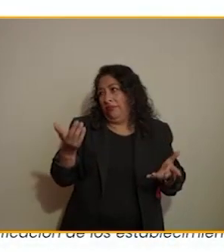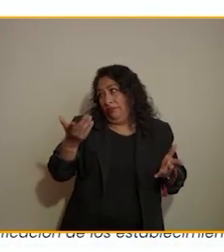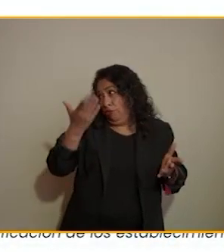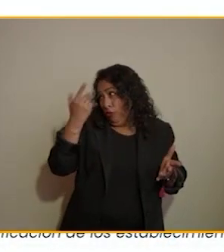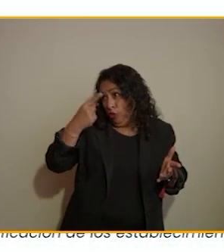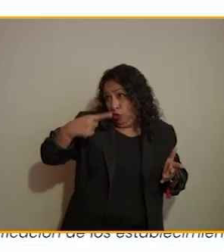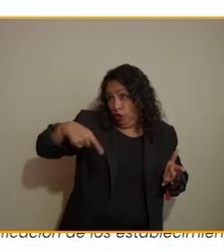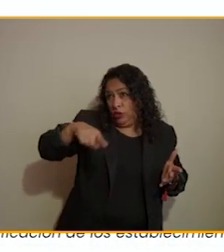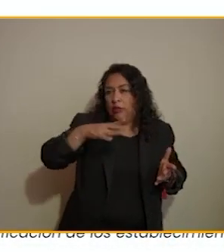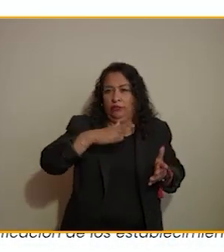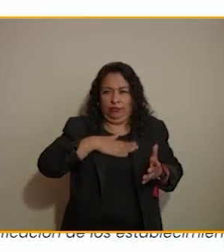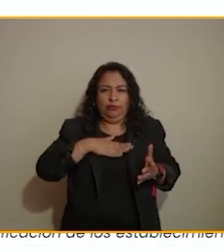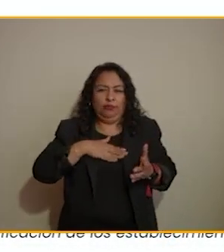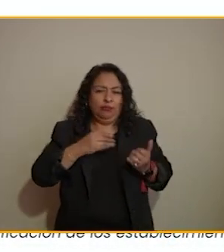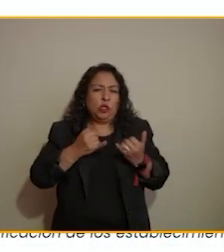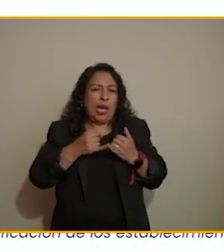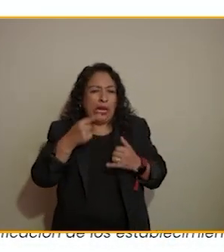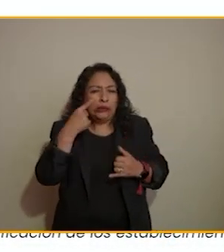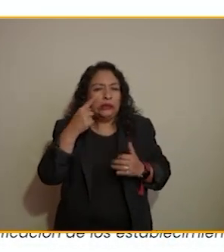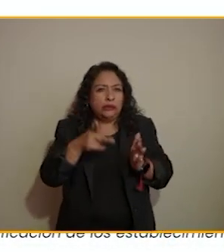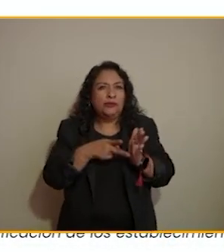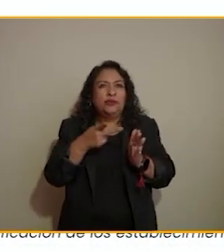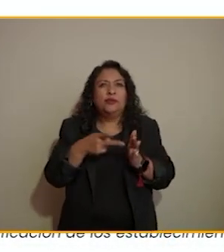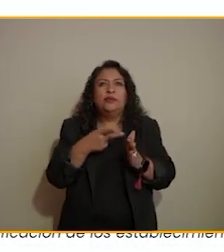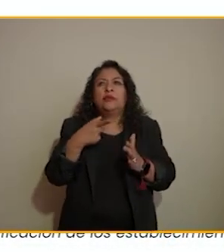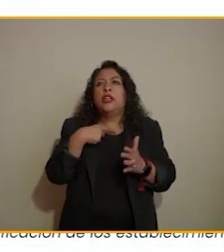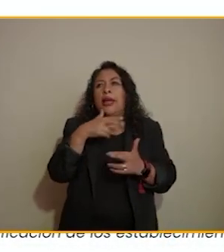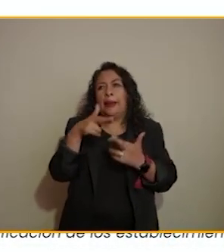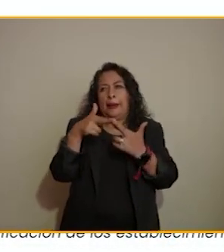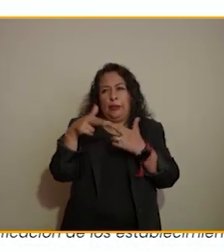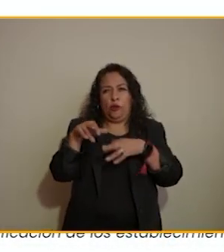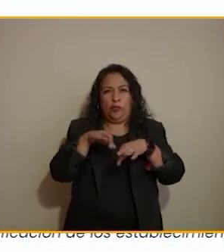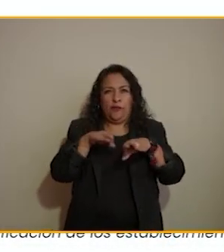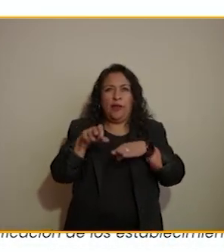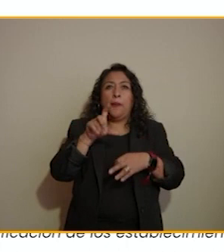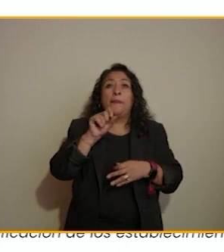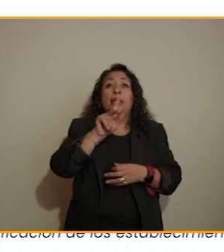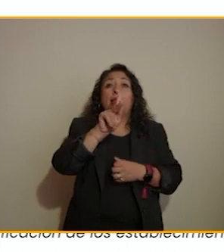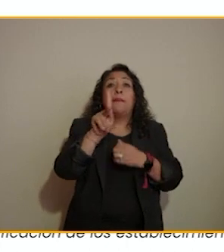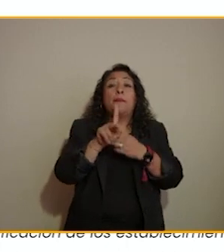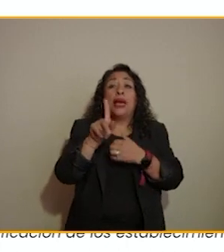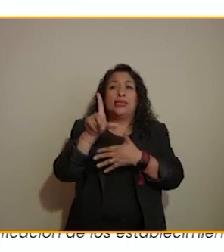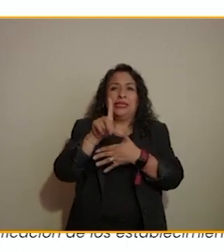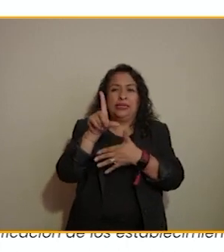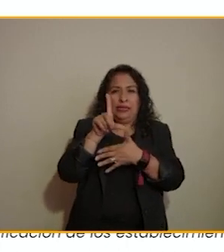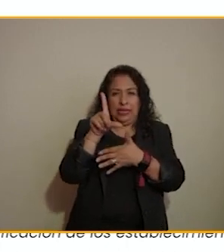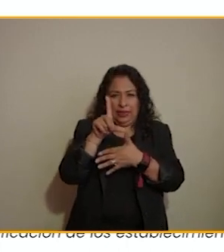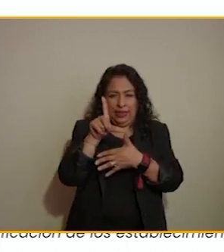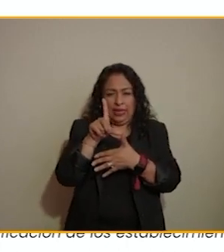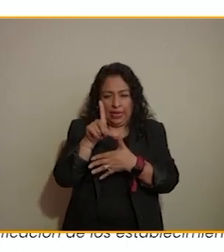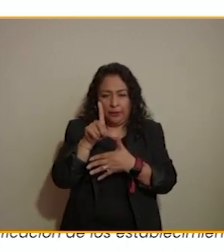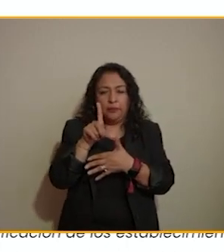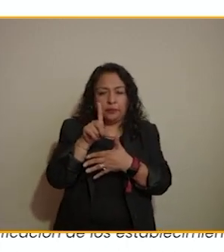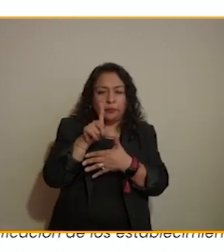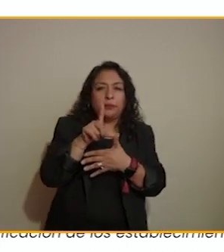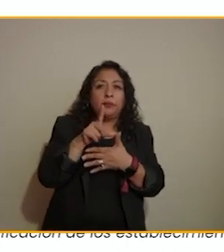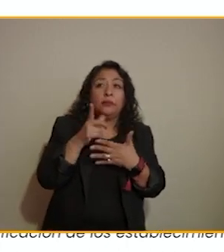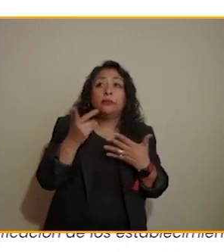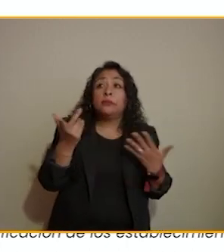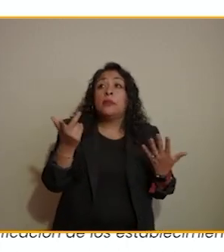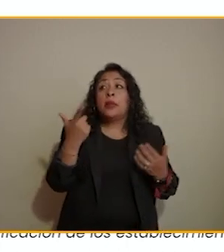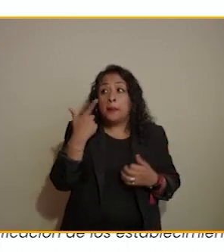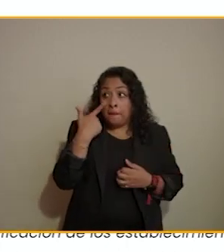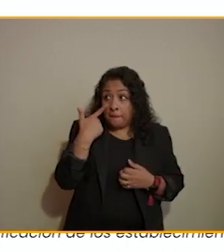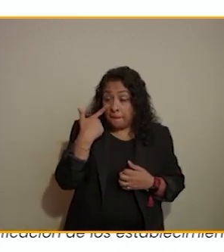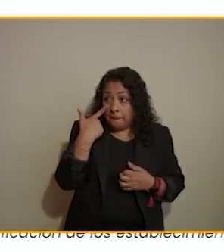nosotros en Fundes nos pasa muchísimo porque trabajamos de manera regional en 20 países en América Latina y